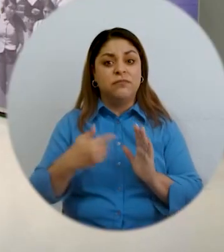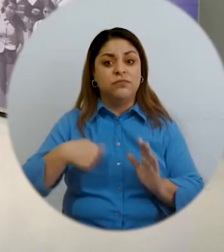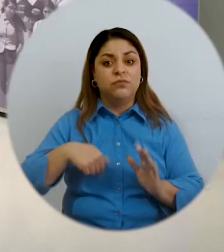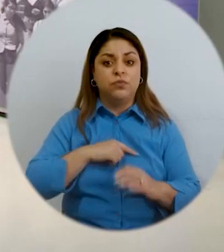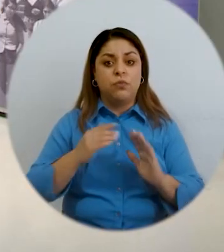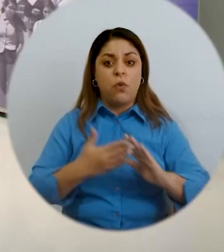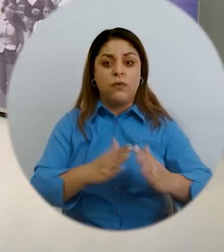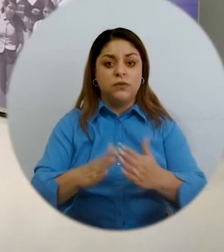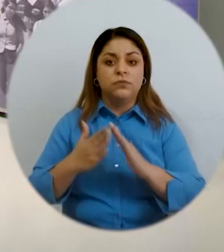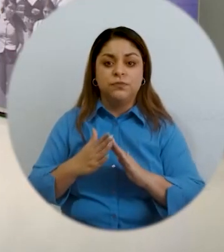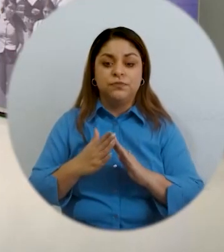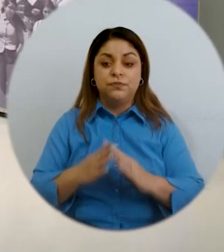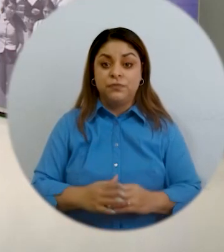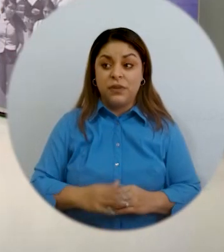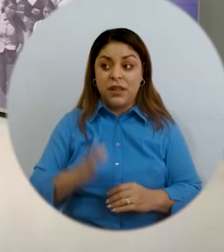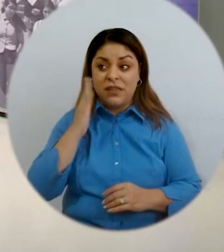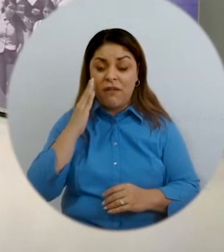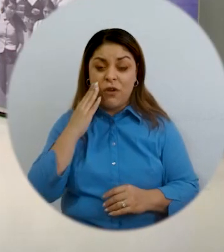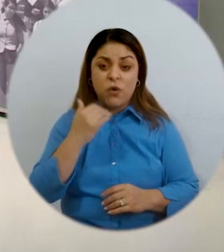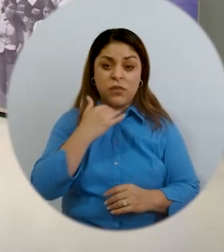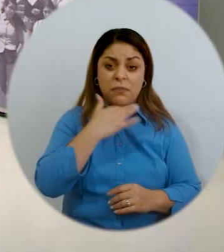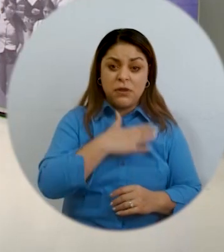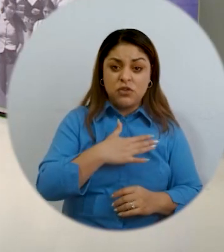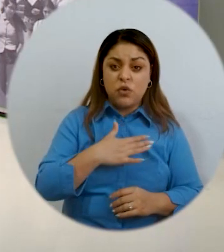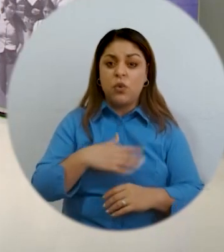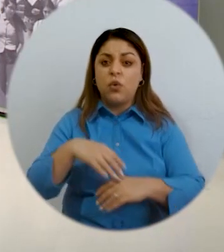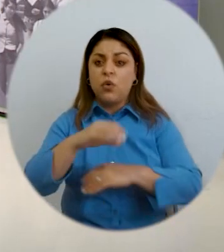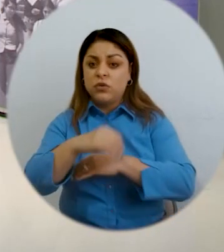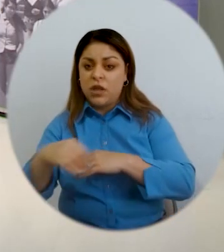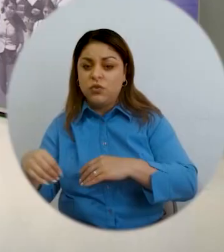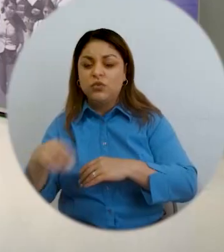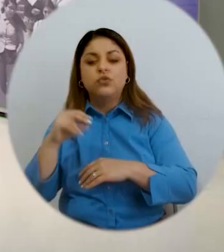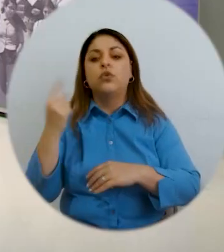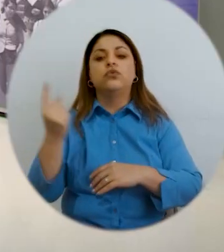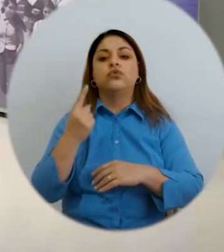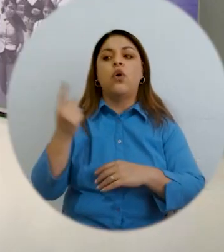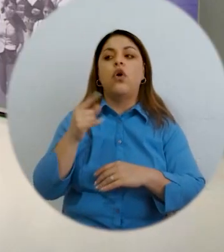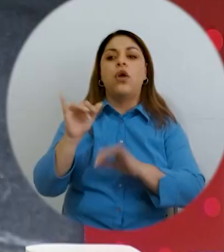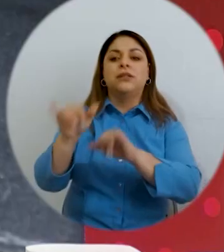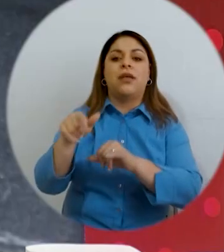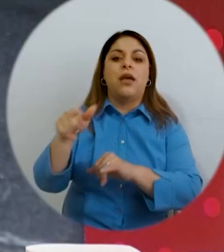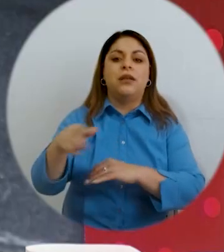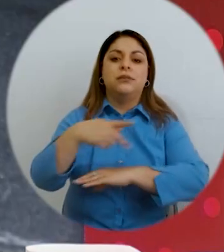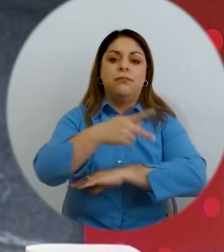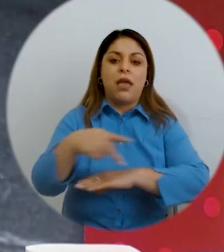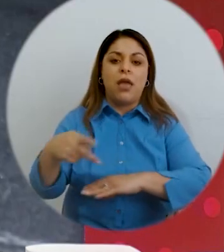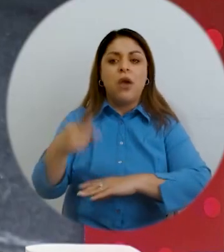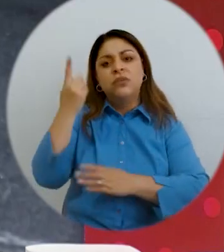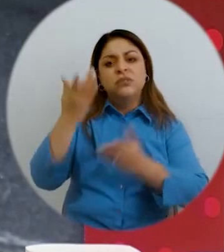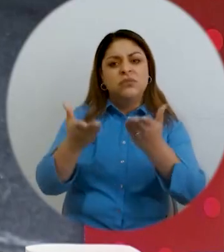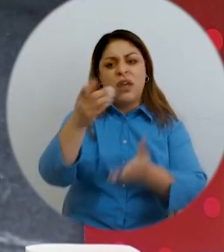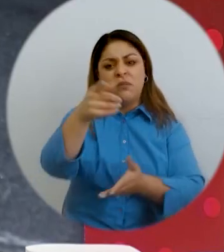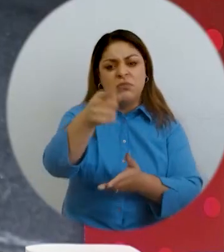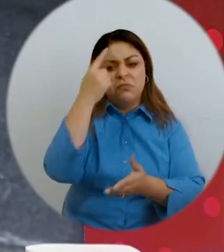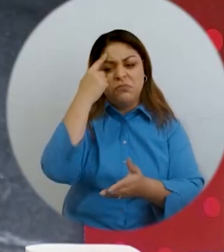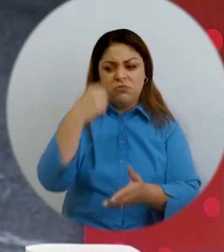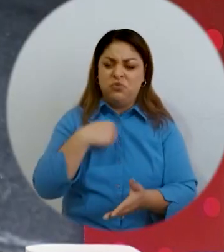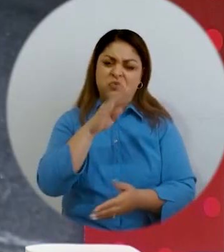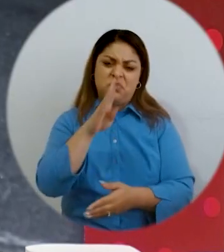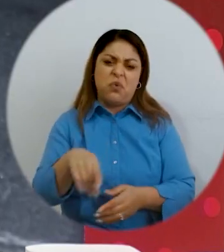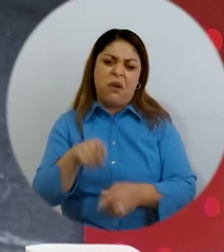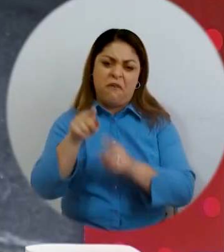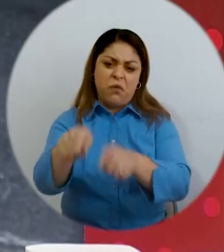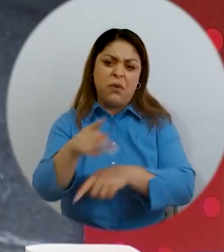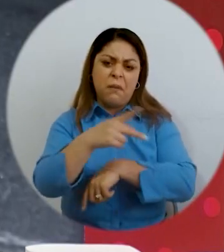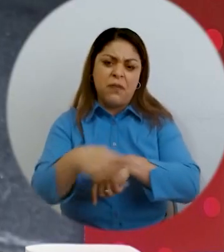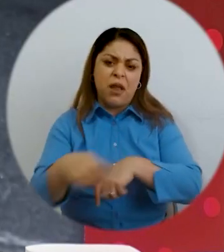importante señalar aquí que la contaminación en el océano no necesariamente se genera en las playas, ¿verdad? Porque tal vez alguien dice, ay, pero yo nunca voy a la playa,